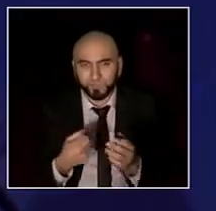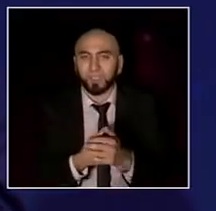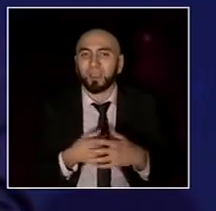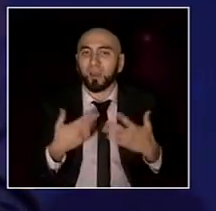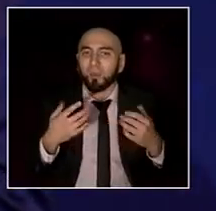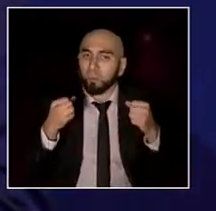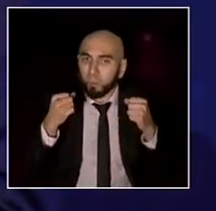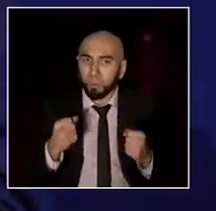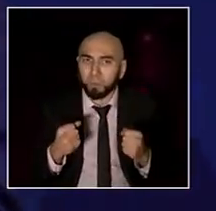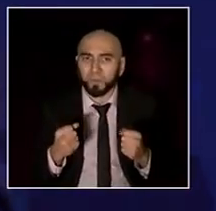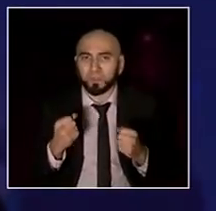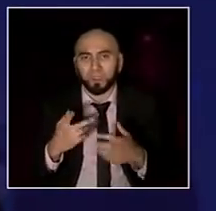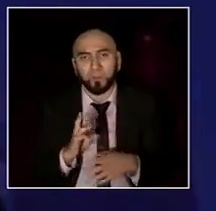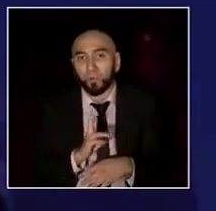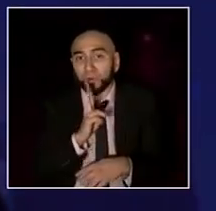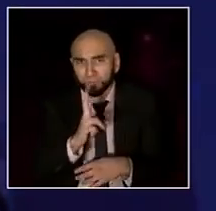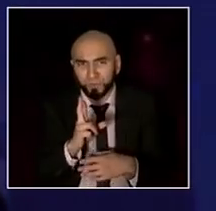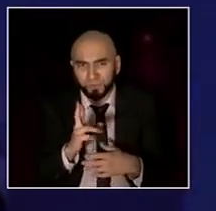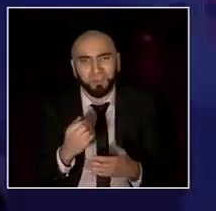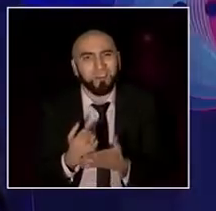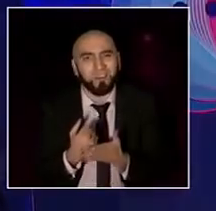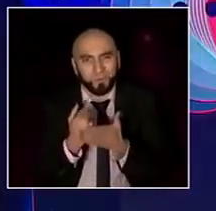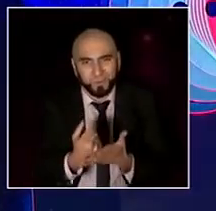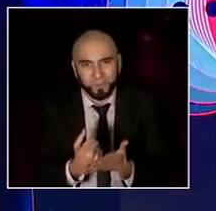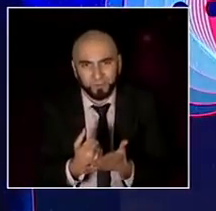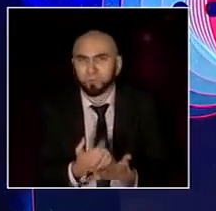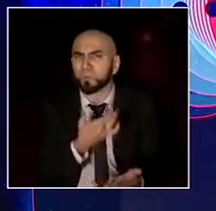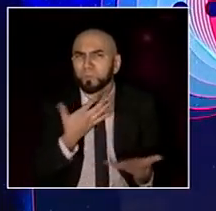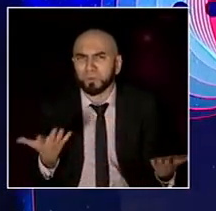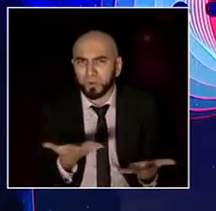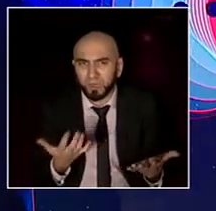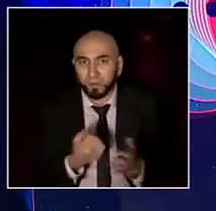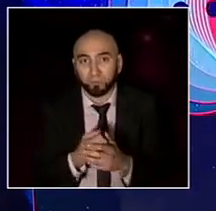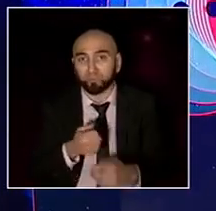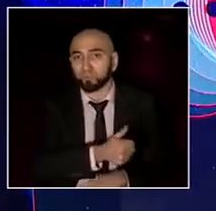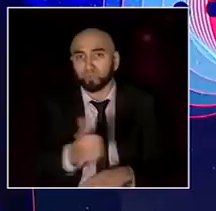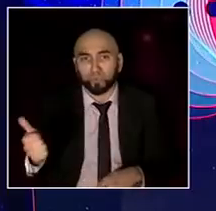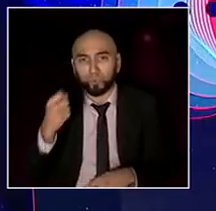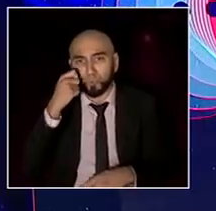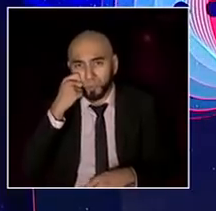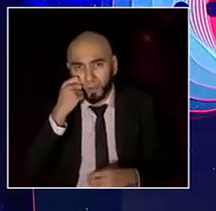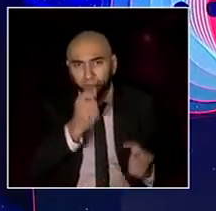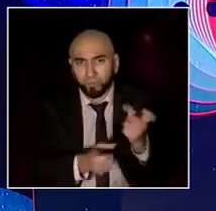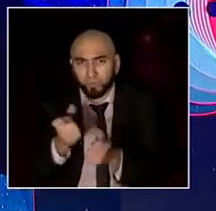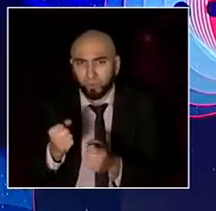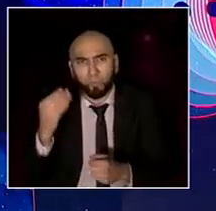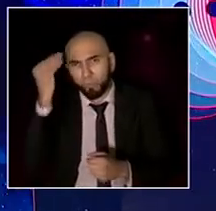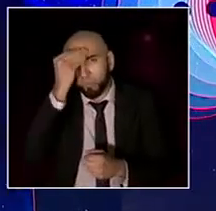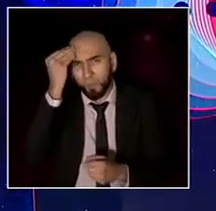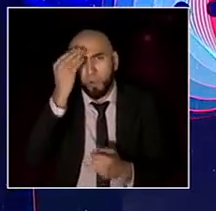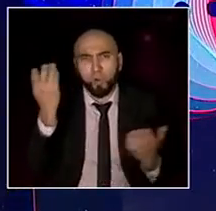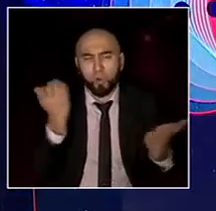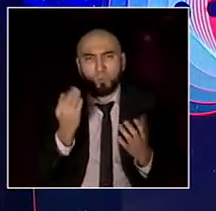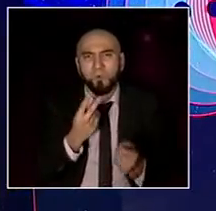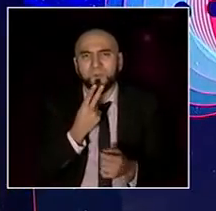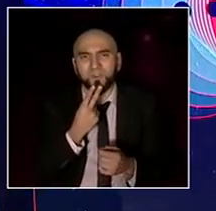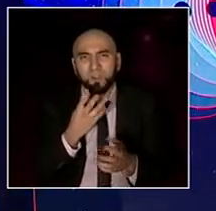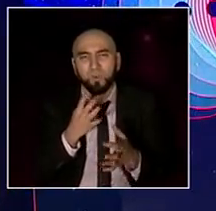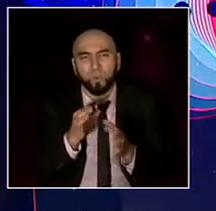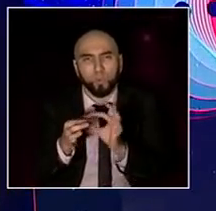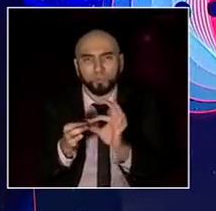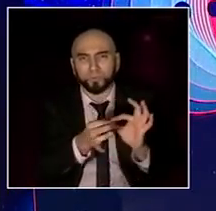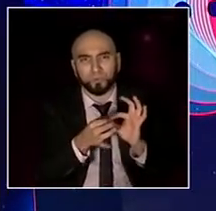pueden aportar a responder estas situaciones, porque hoy día a todos los seres humanos nos preocupa mucho cómo vivimos juntos. El